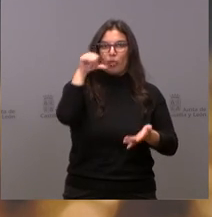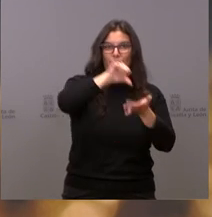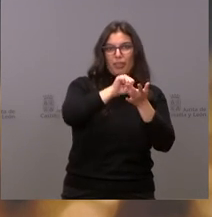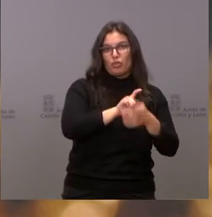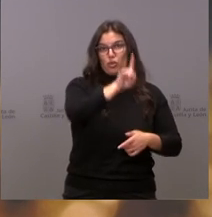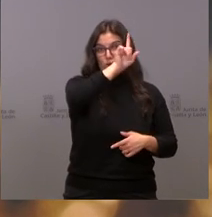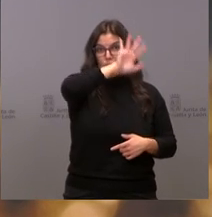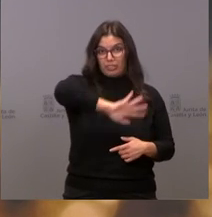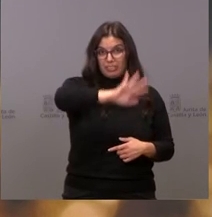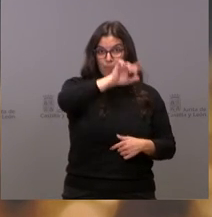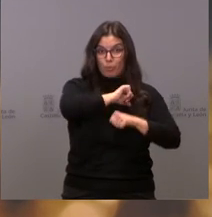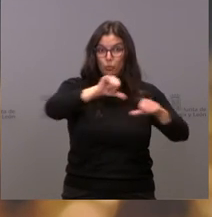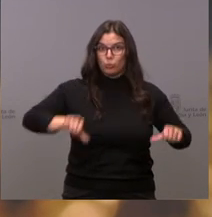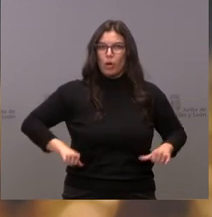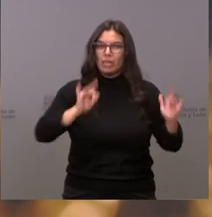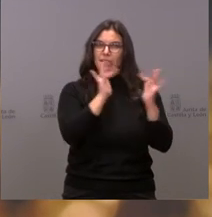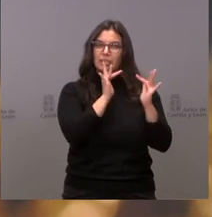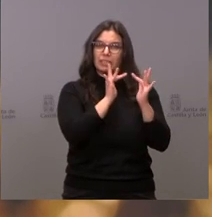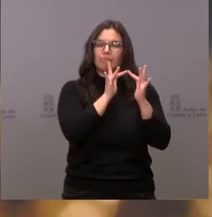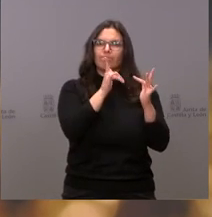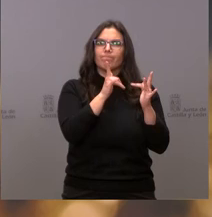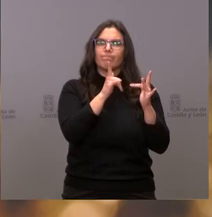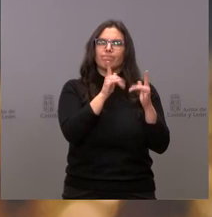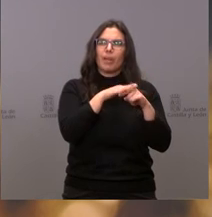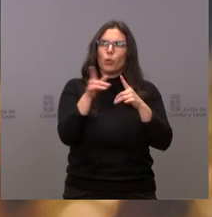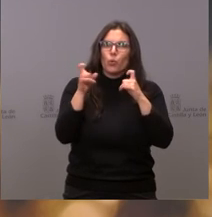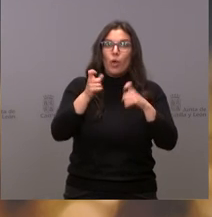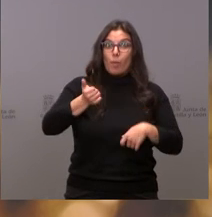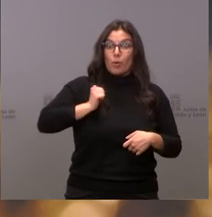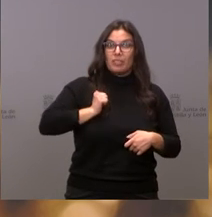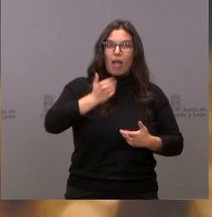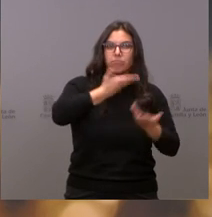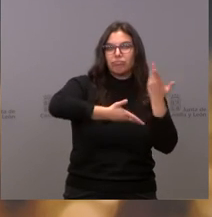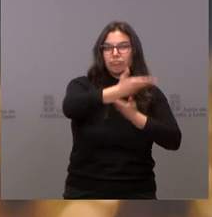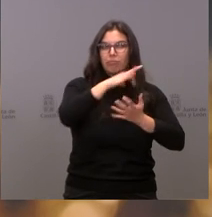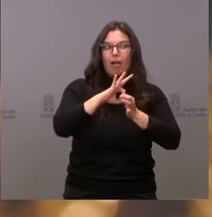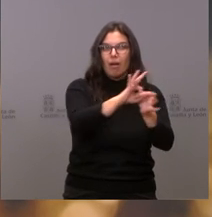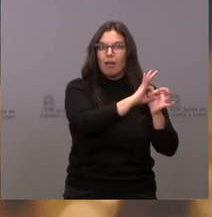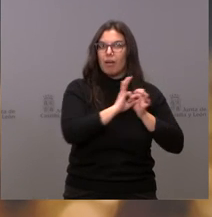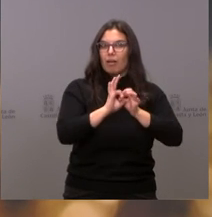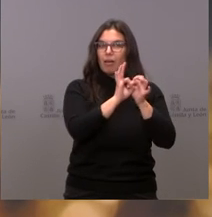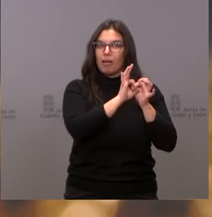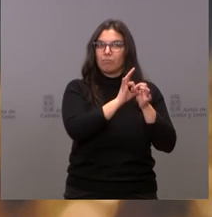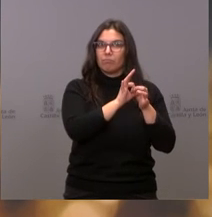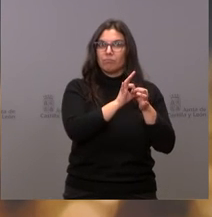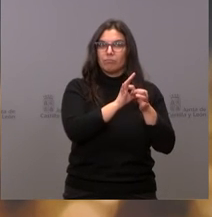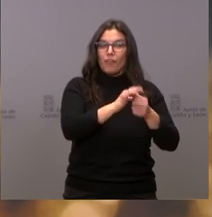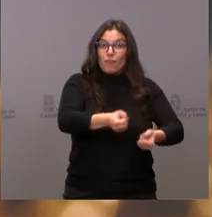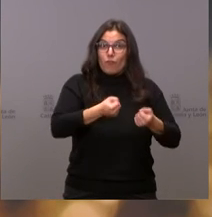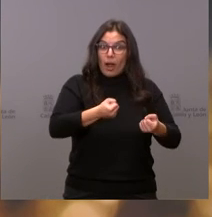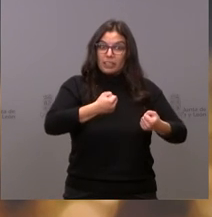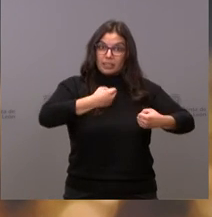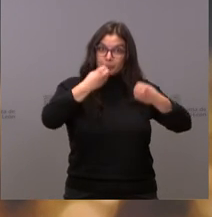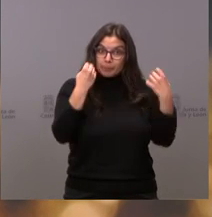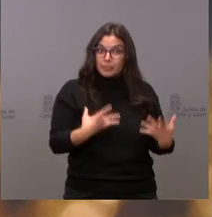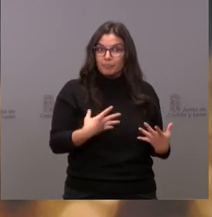la región norte de portugal dar aprovechar las sinergias y las fortalezas que tenemos